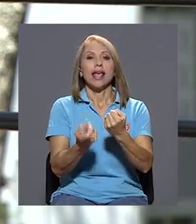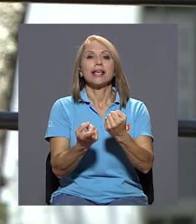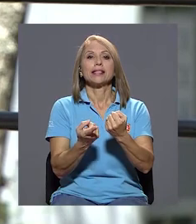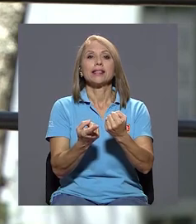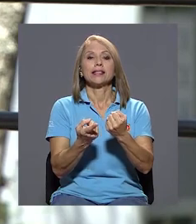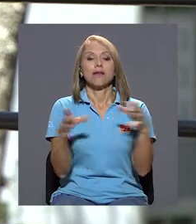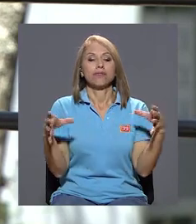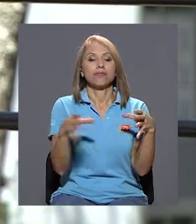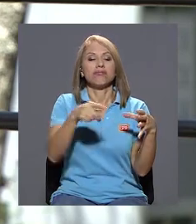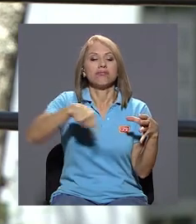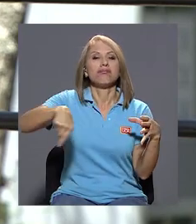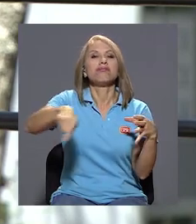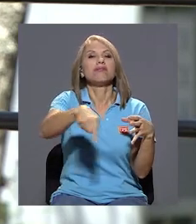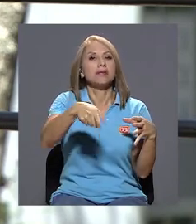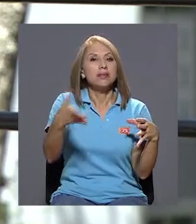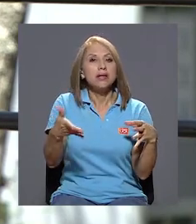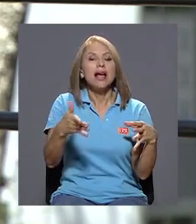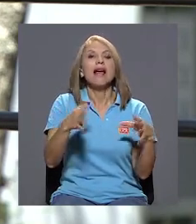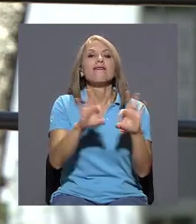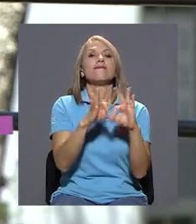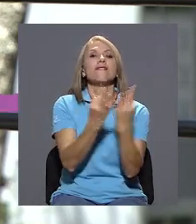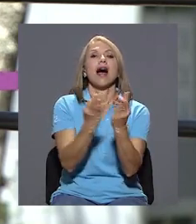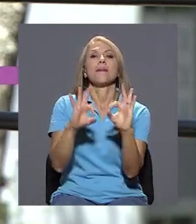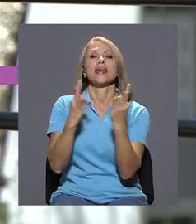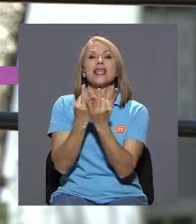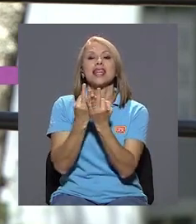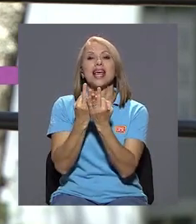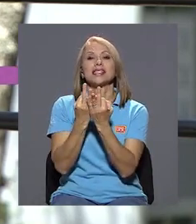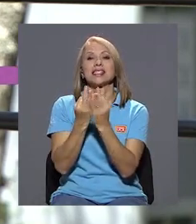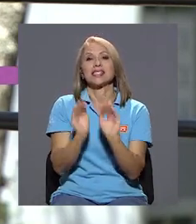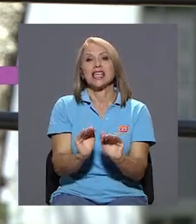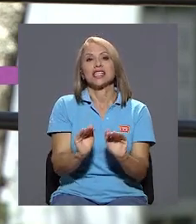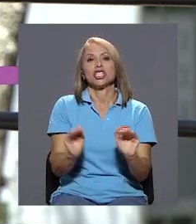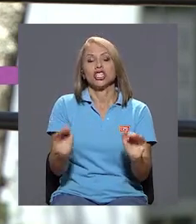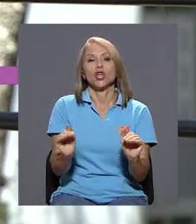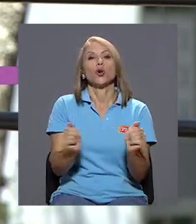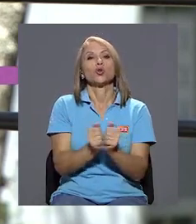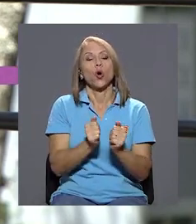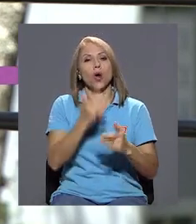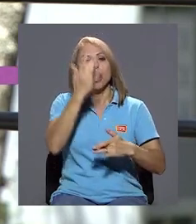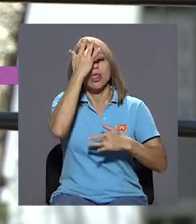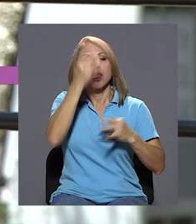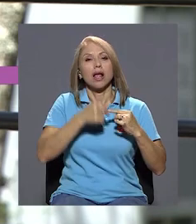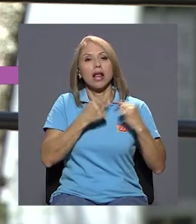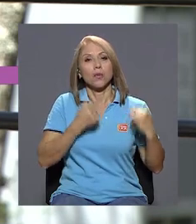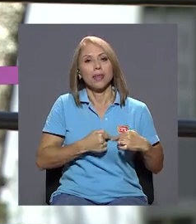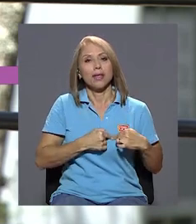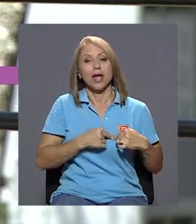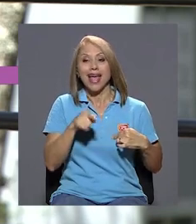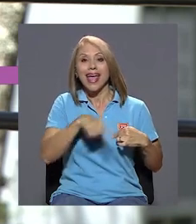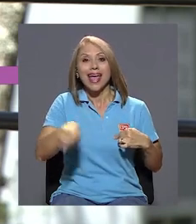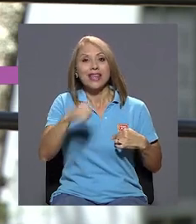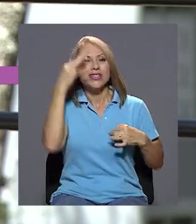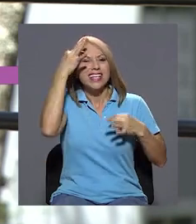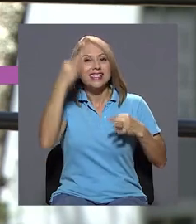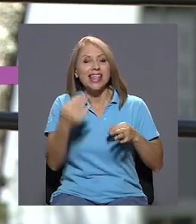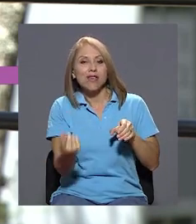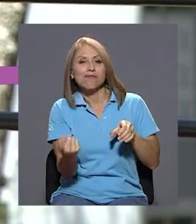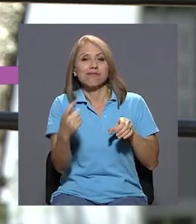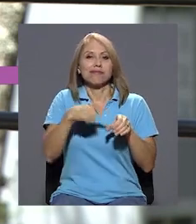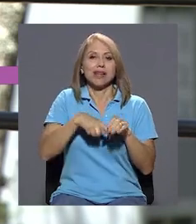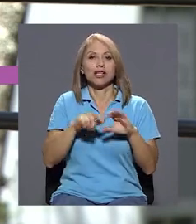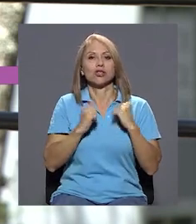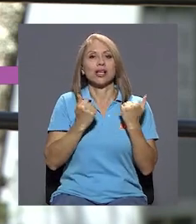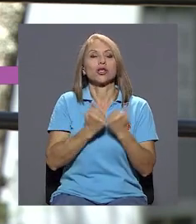que es conformado por familias de chicos cardiópatas, entonces son familias que deciden unirse a